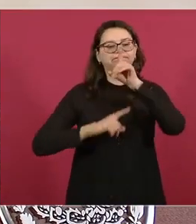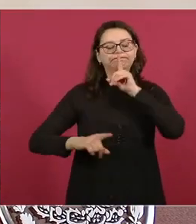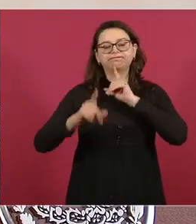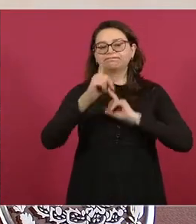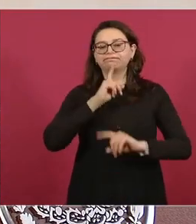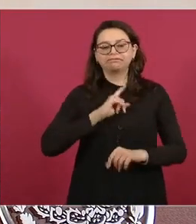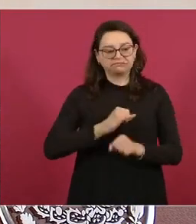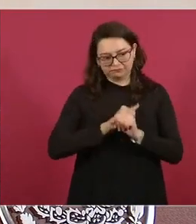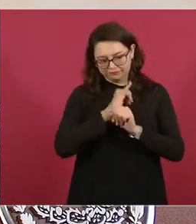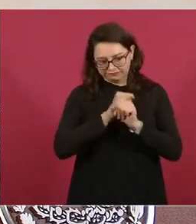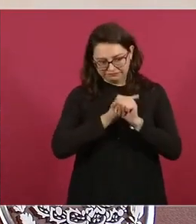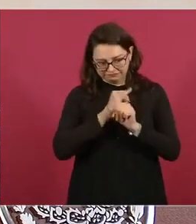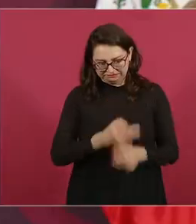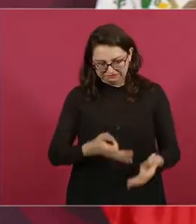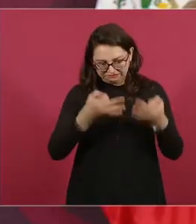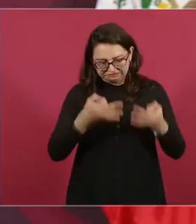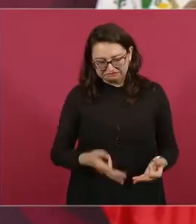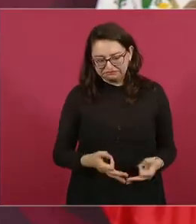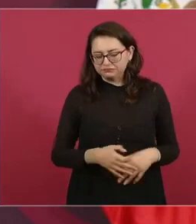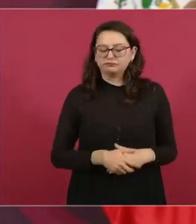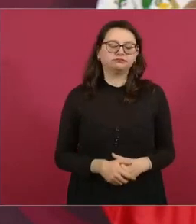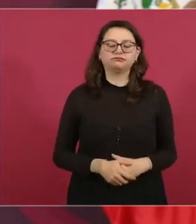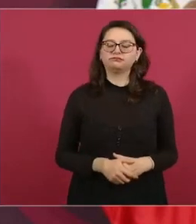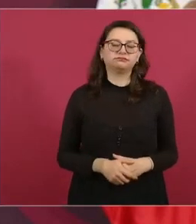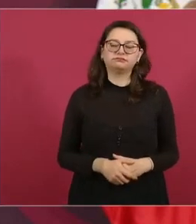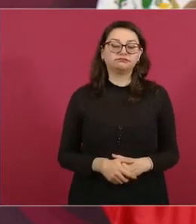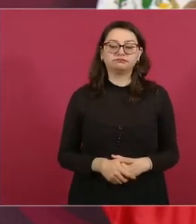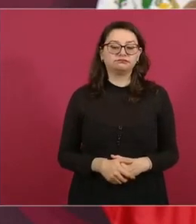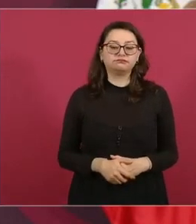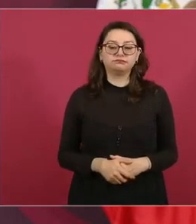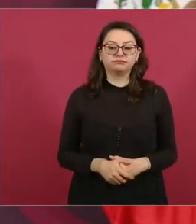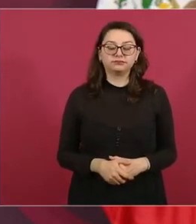y los gritos